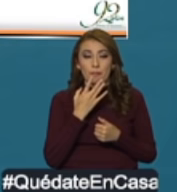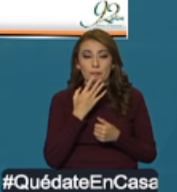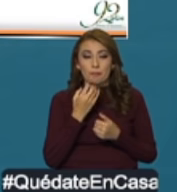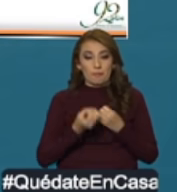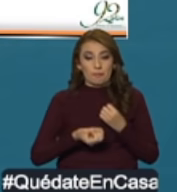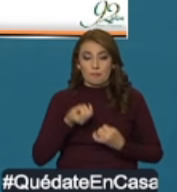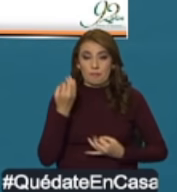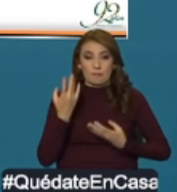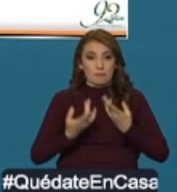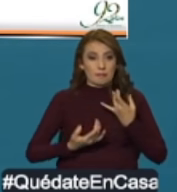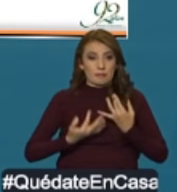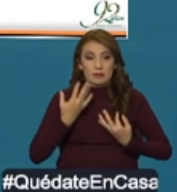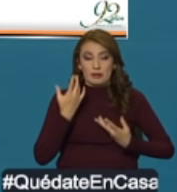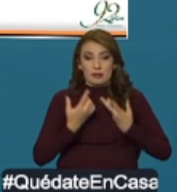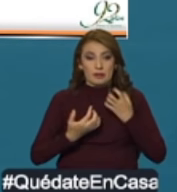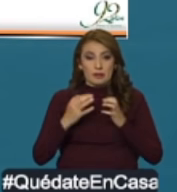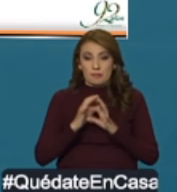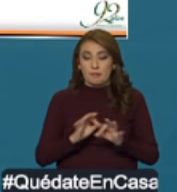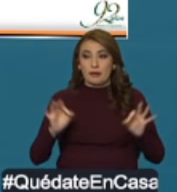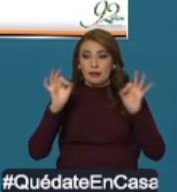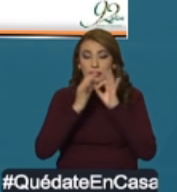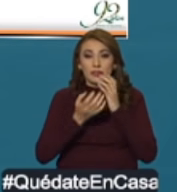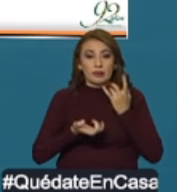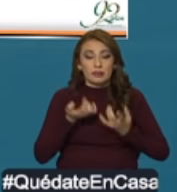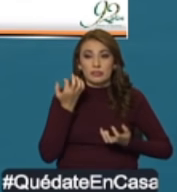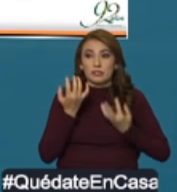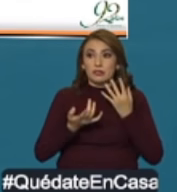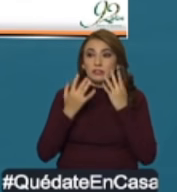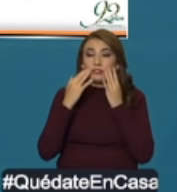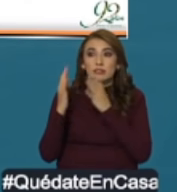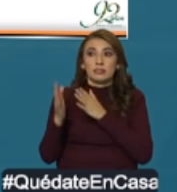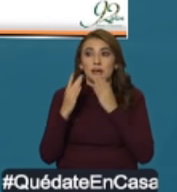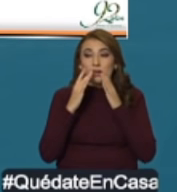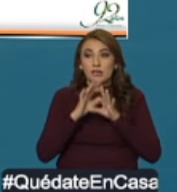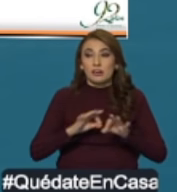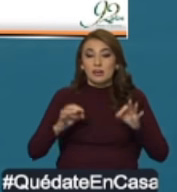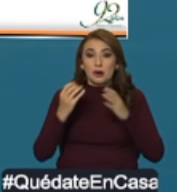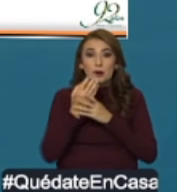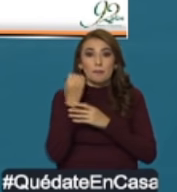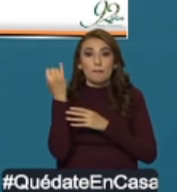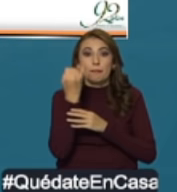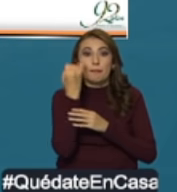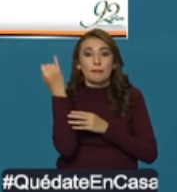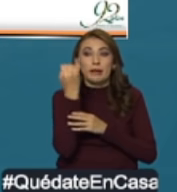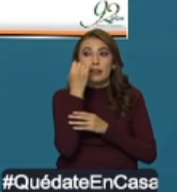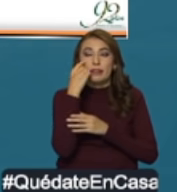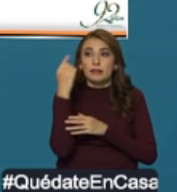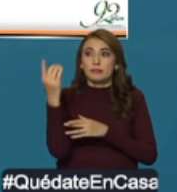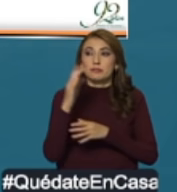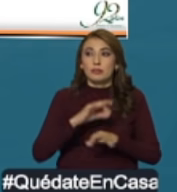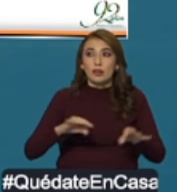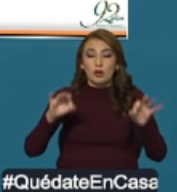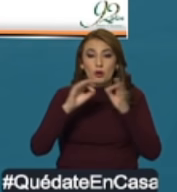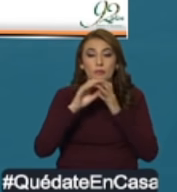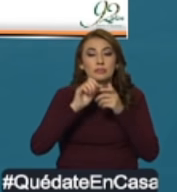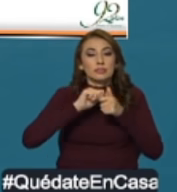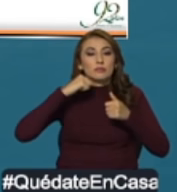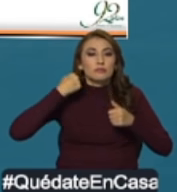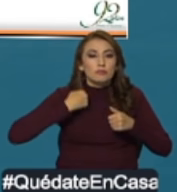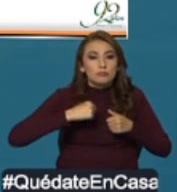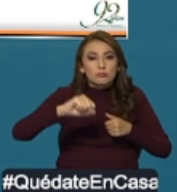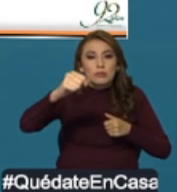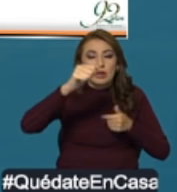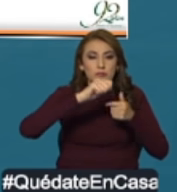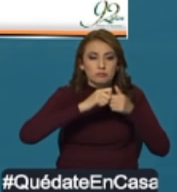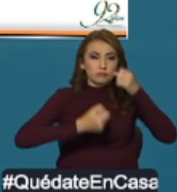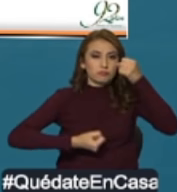en la que se puede observar cómo estos viajes se han realizado entre cantones y